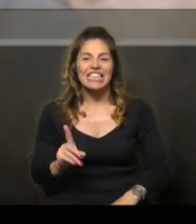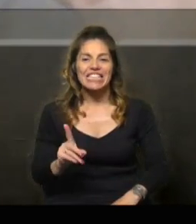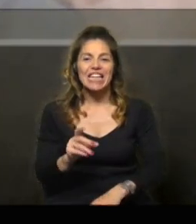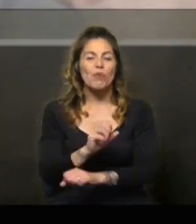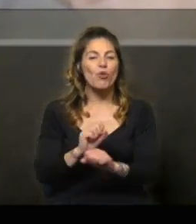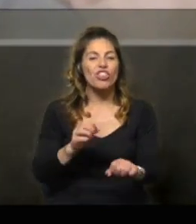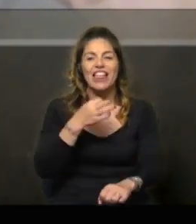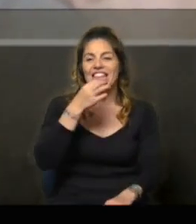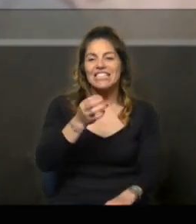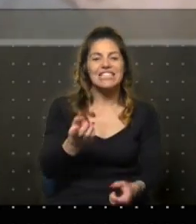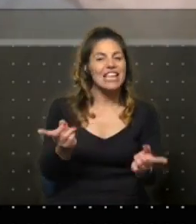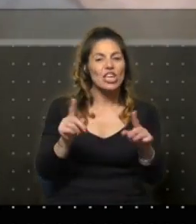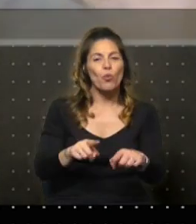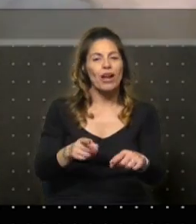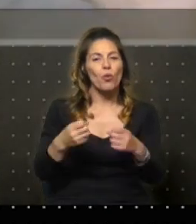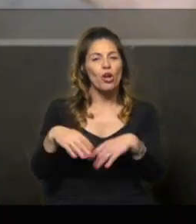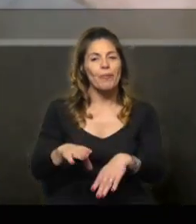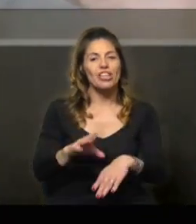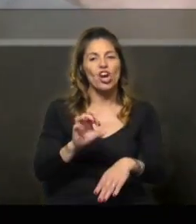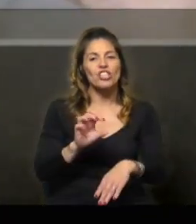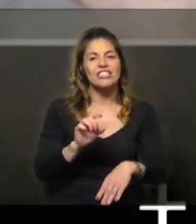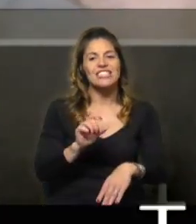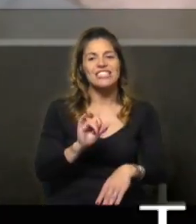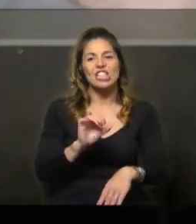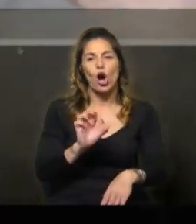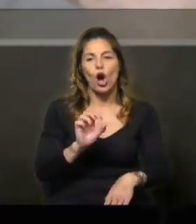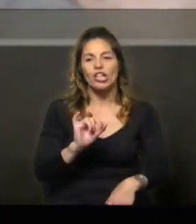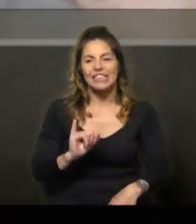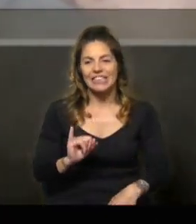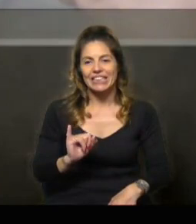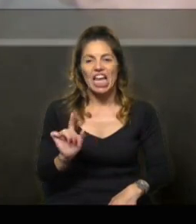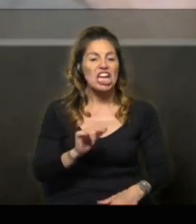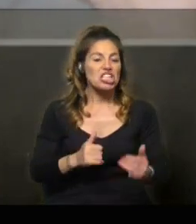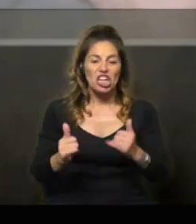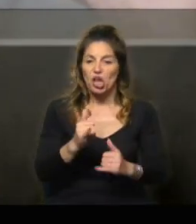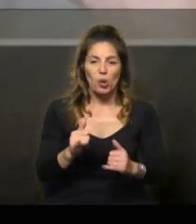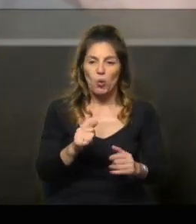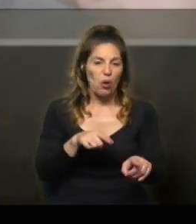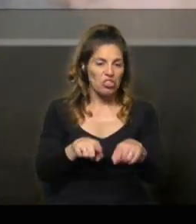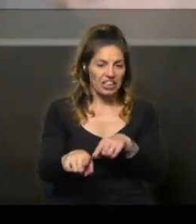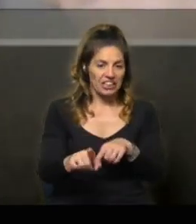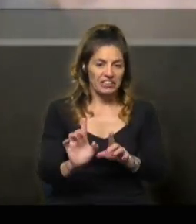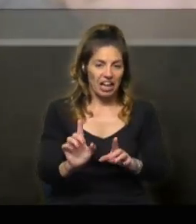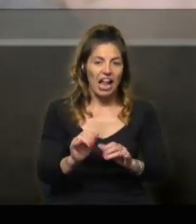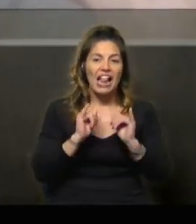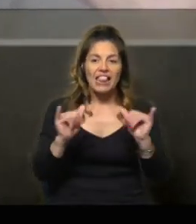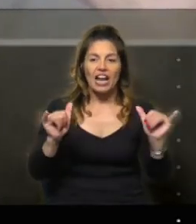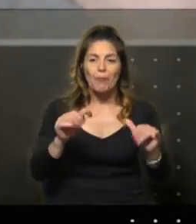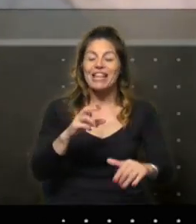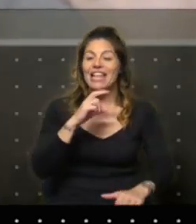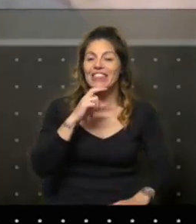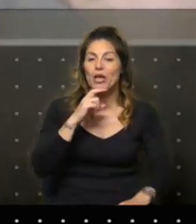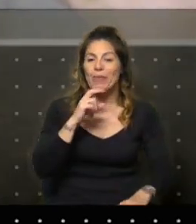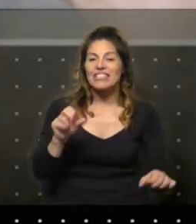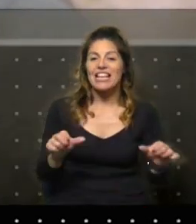decirse igual que cuando perdió con sioli Bueno ella no jugó esta vez de manera directa de hecho la campaña de masa se